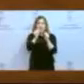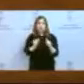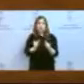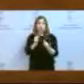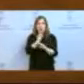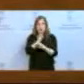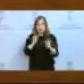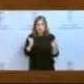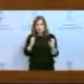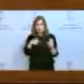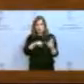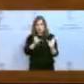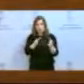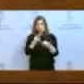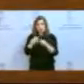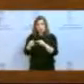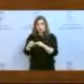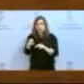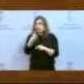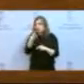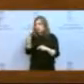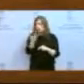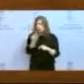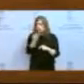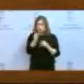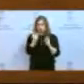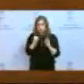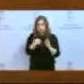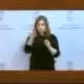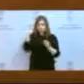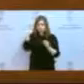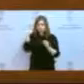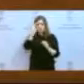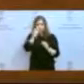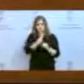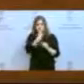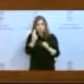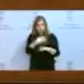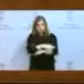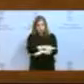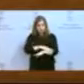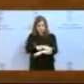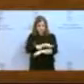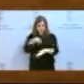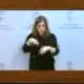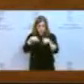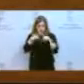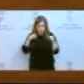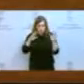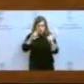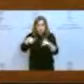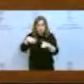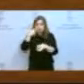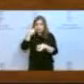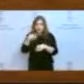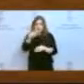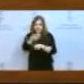aquí representados de indicar que aquello a lo que se había comprometido al Gobierno regional no ha llegado a hacerse